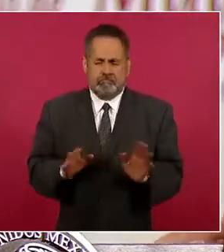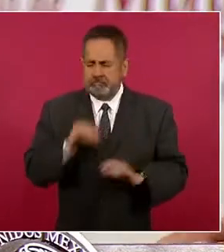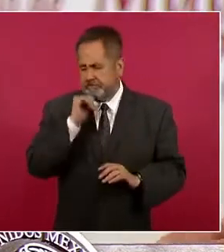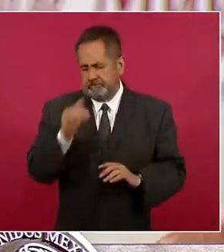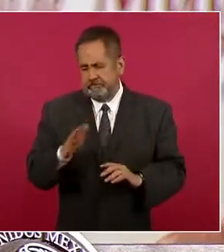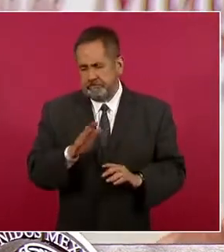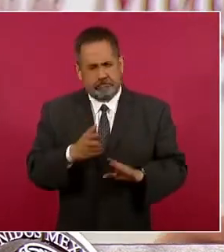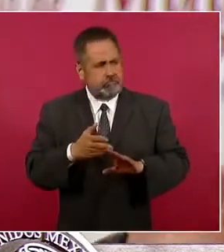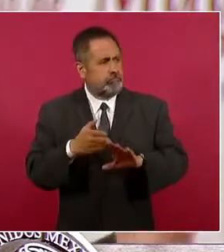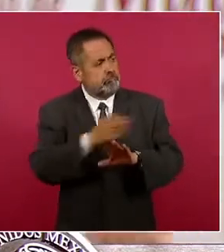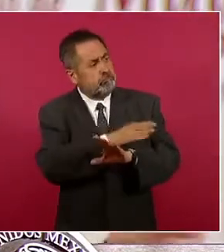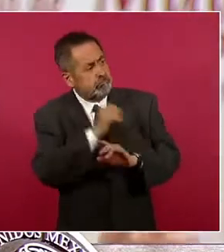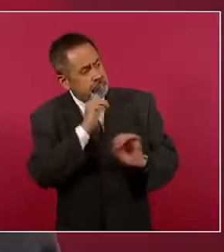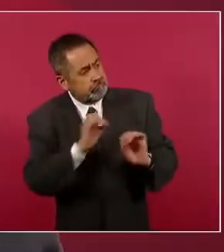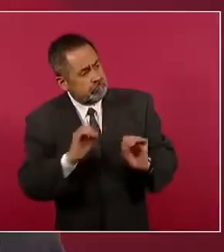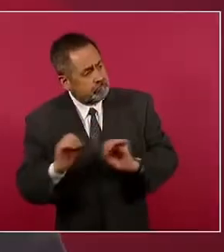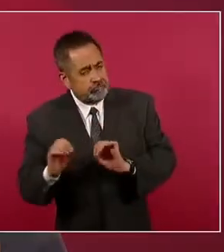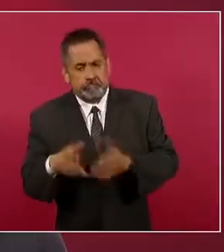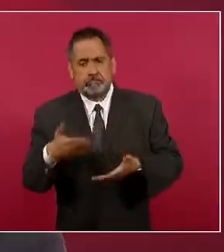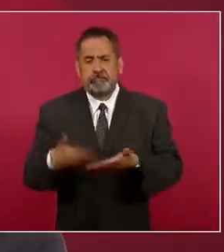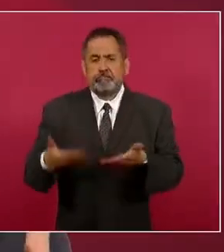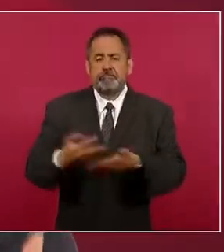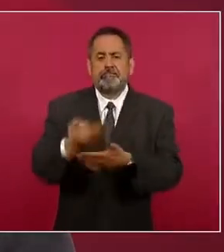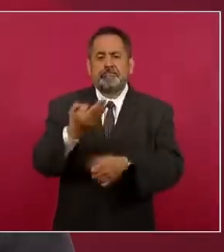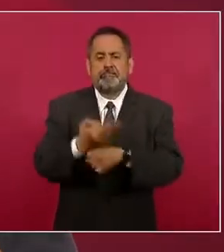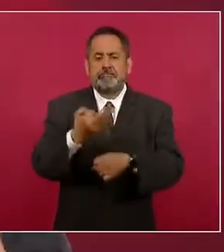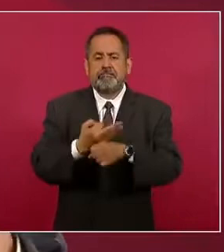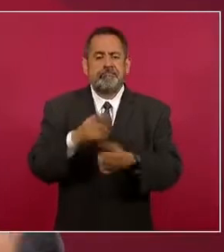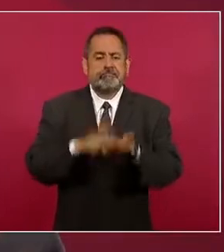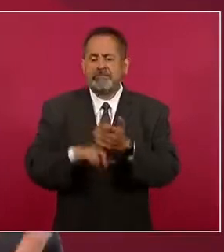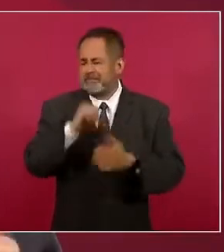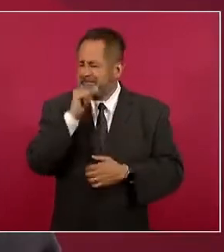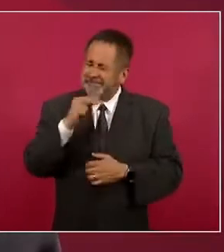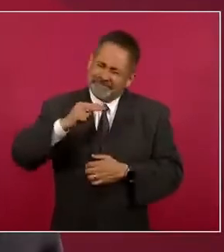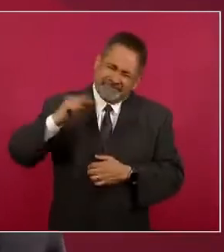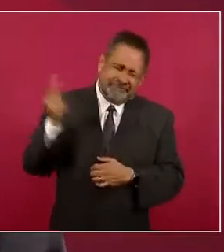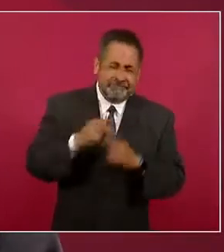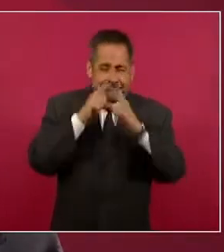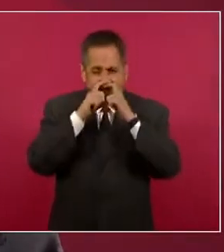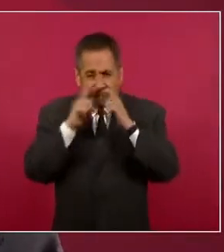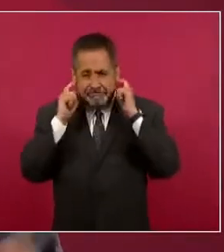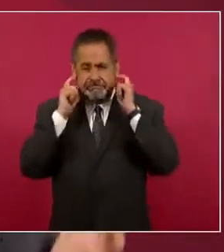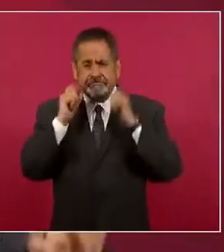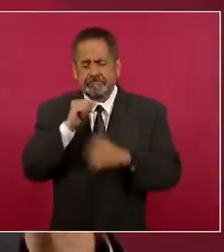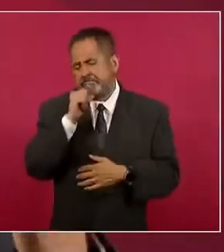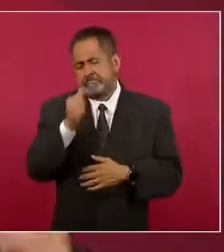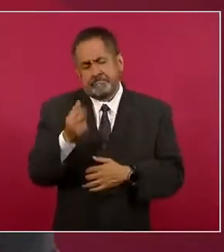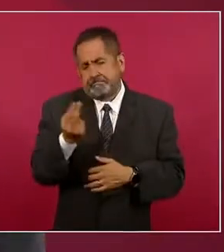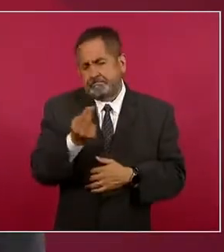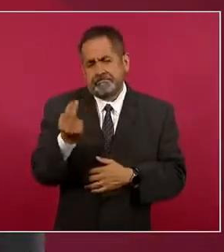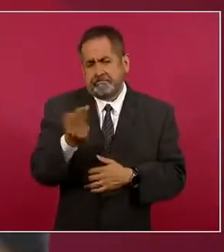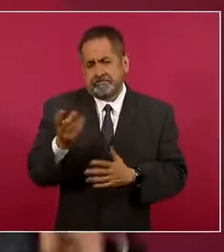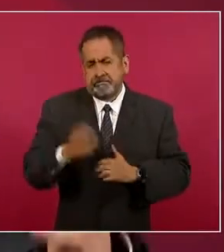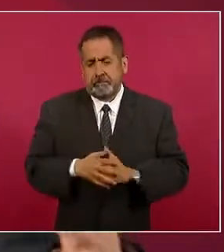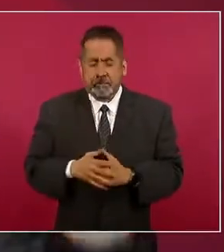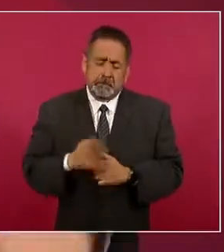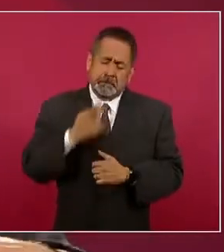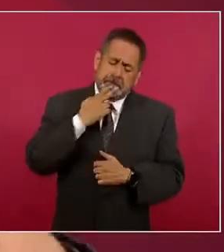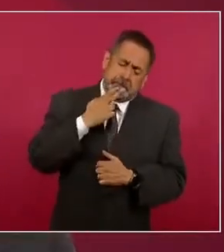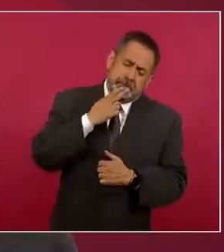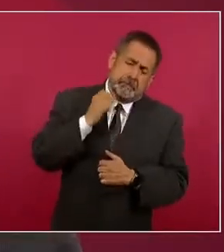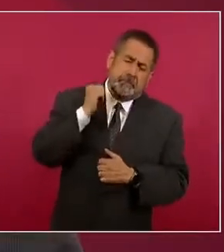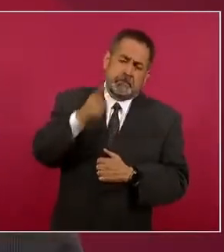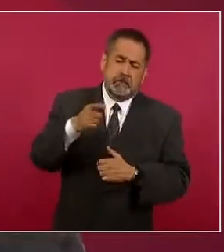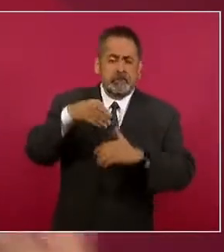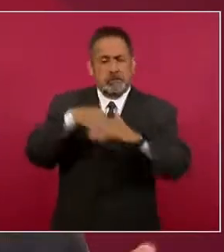lo que sí podemos decir es, en este momento ya no es imprescindible el uso del cubrebocas. De que puede ser útil